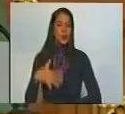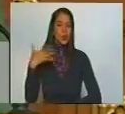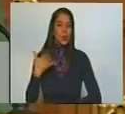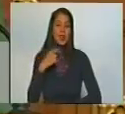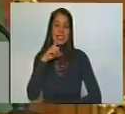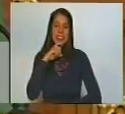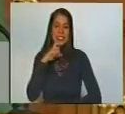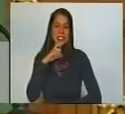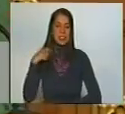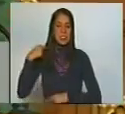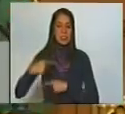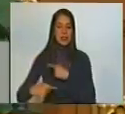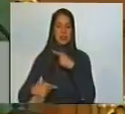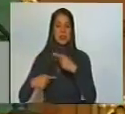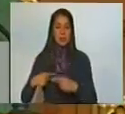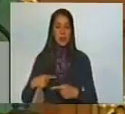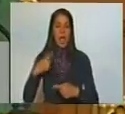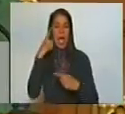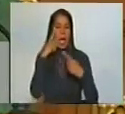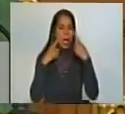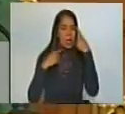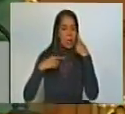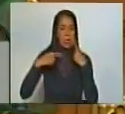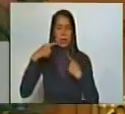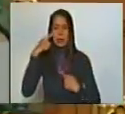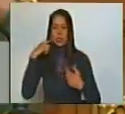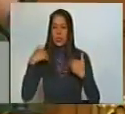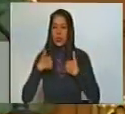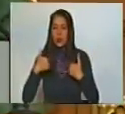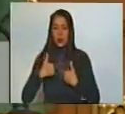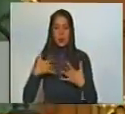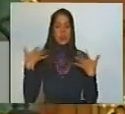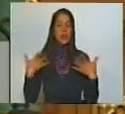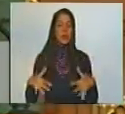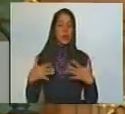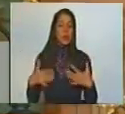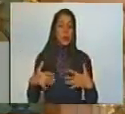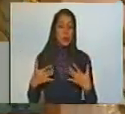difíciles. Lloramos a muchos jóvenes,